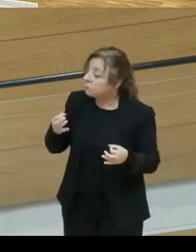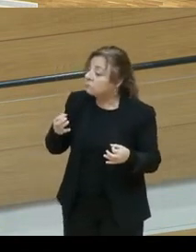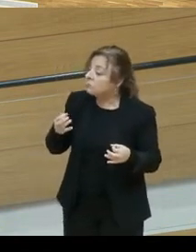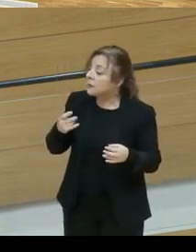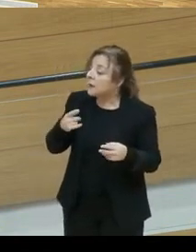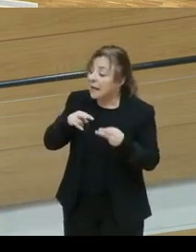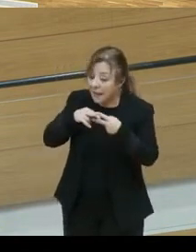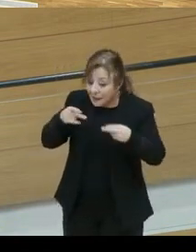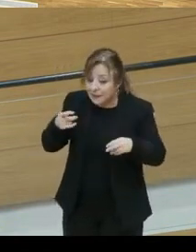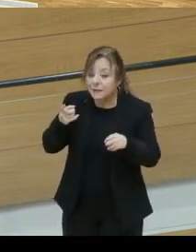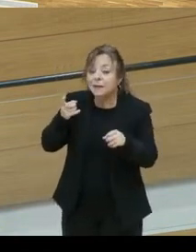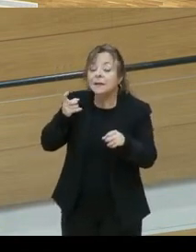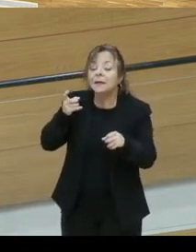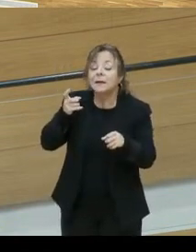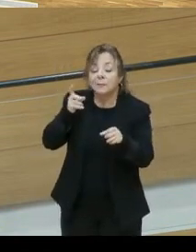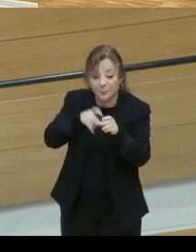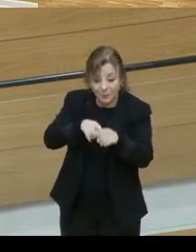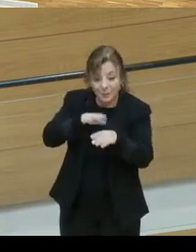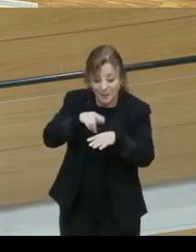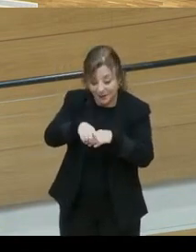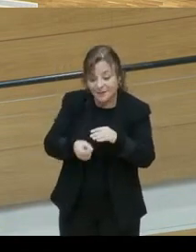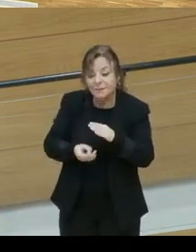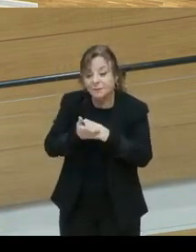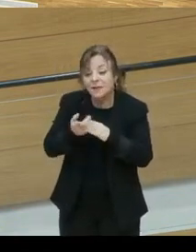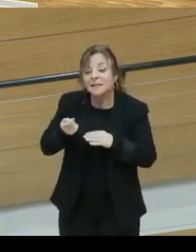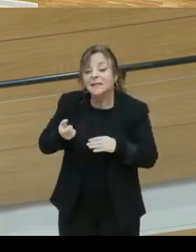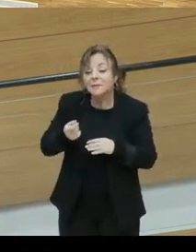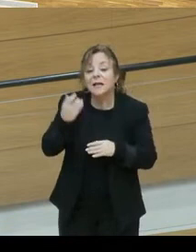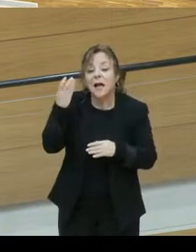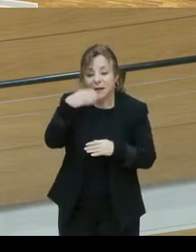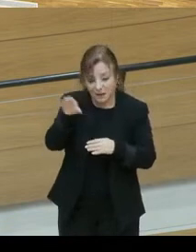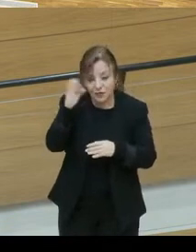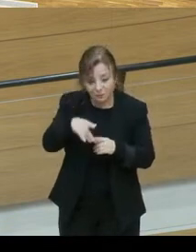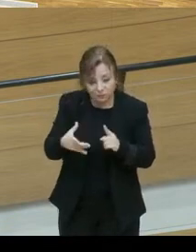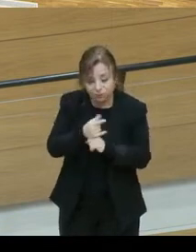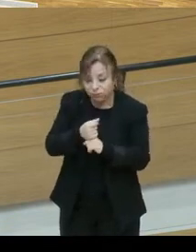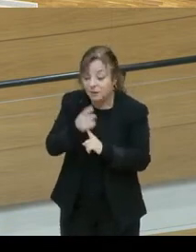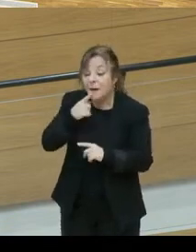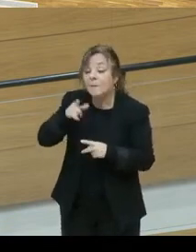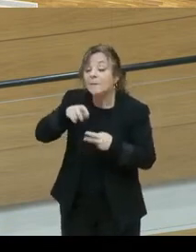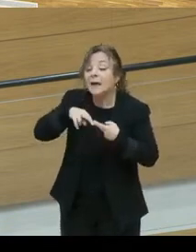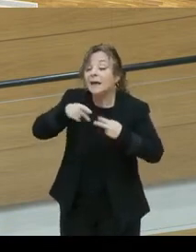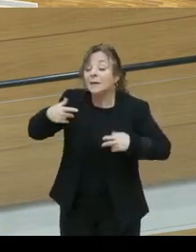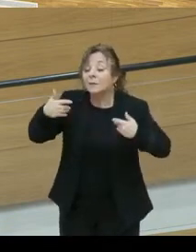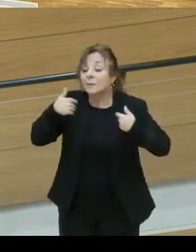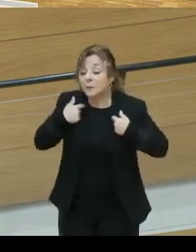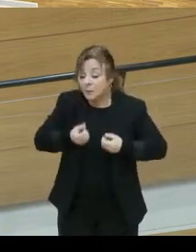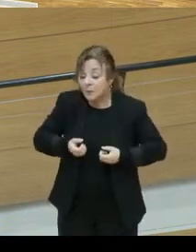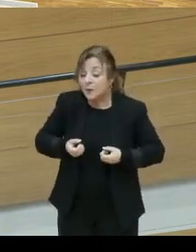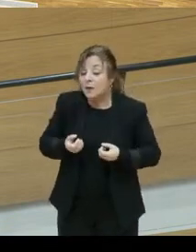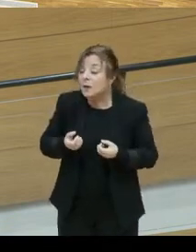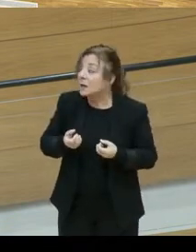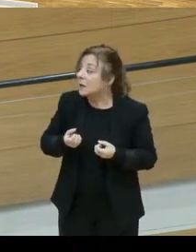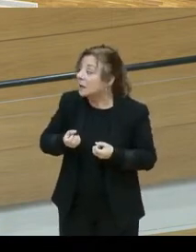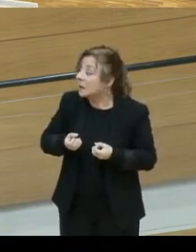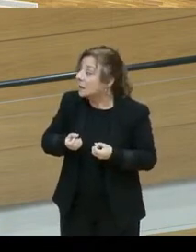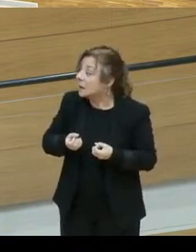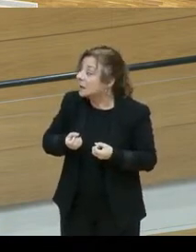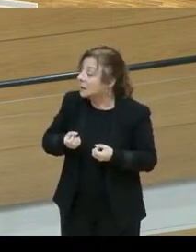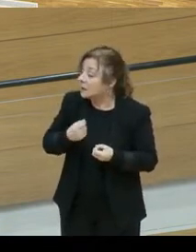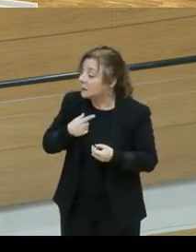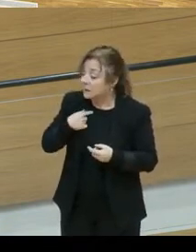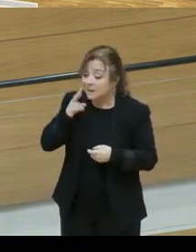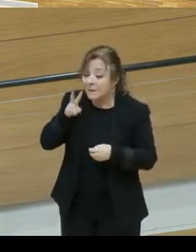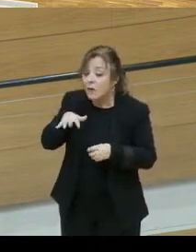en esta producción de ceras en la semilla de girasol. Los genes responsables se expresan sobre todo en la